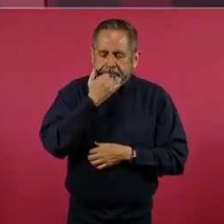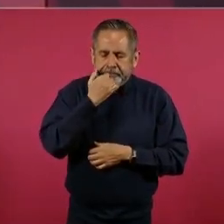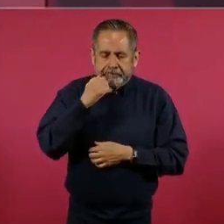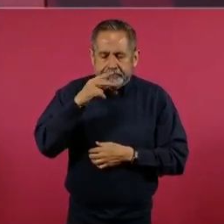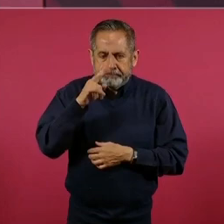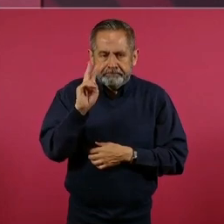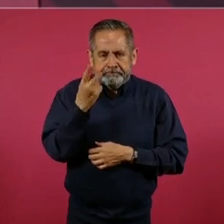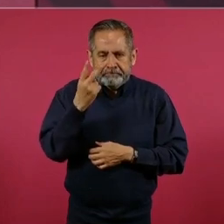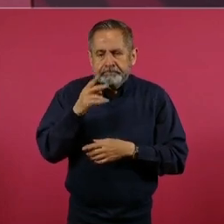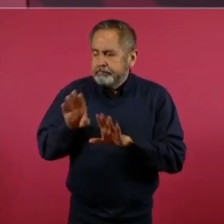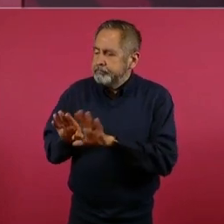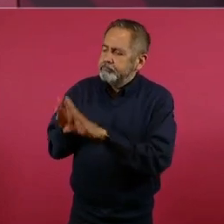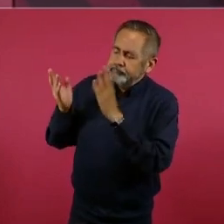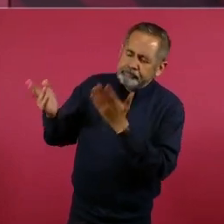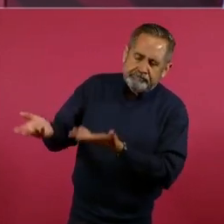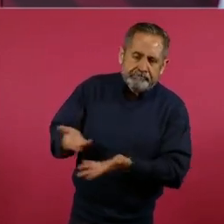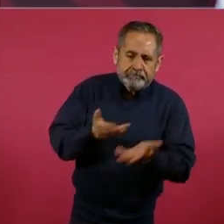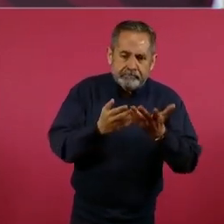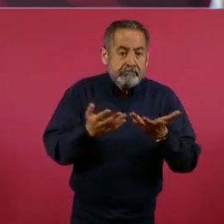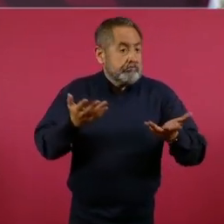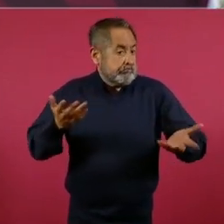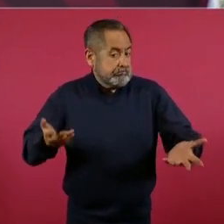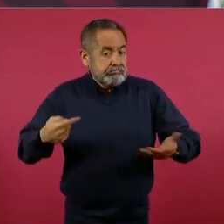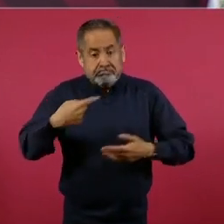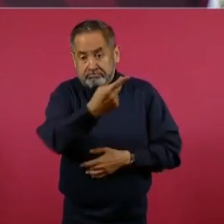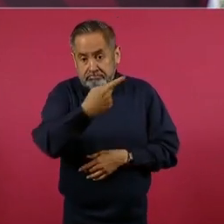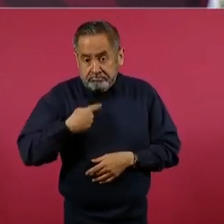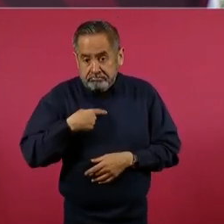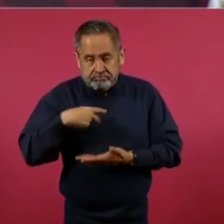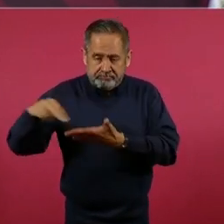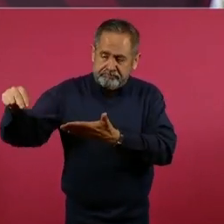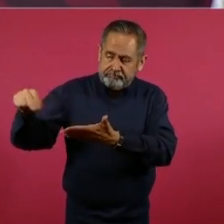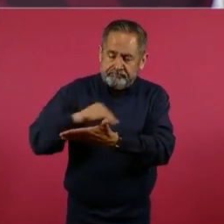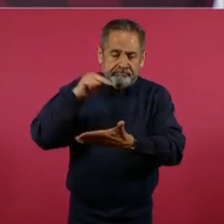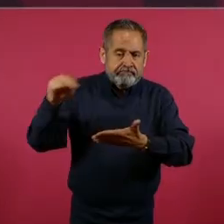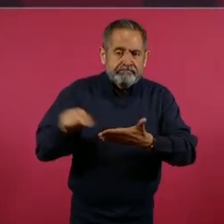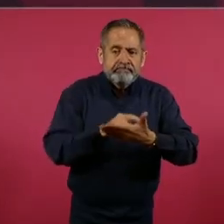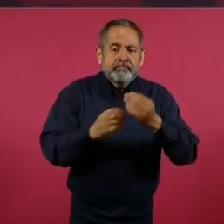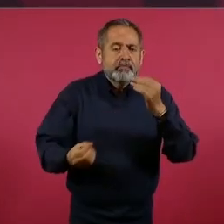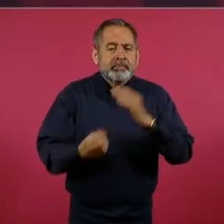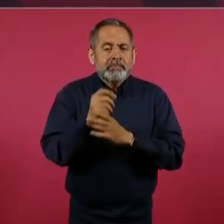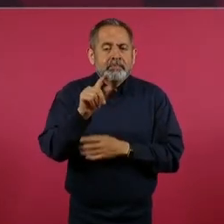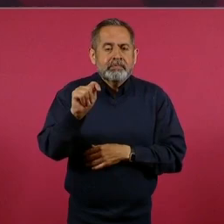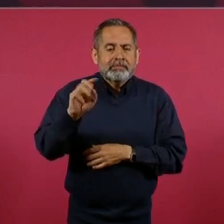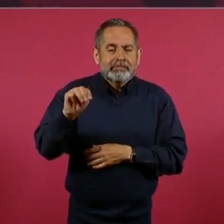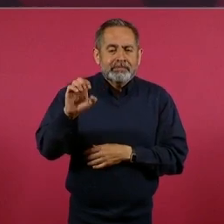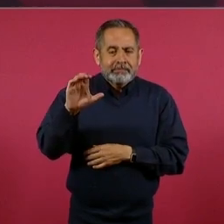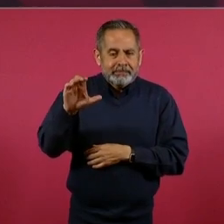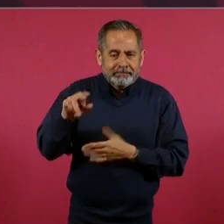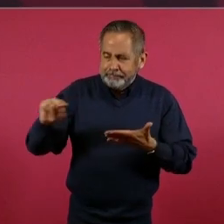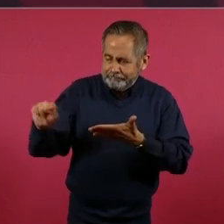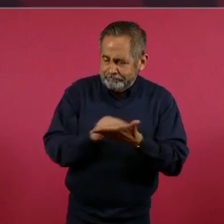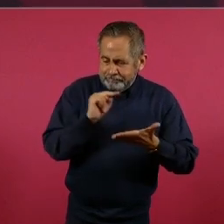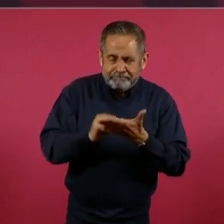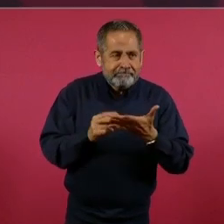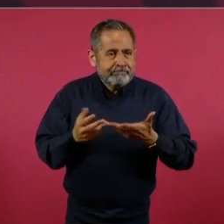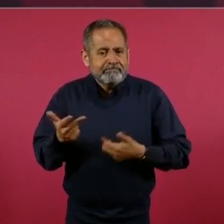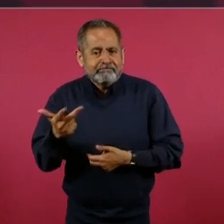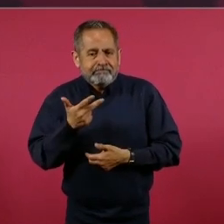con él firmamos el nuevo tratado, que nos ha ayudado